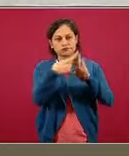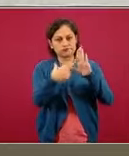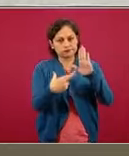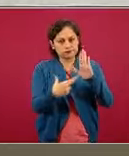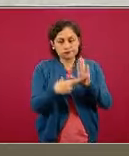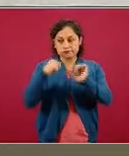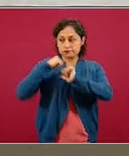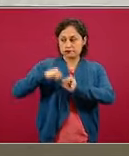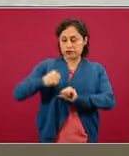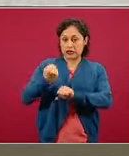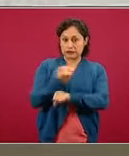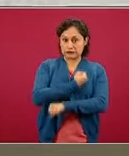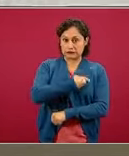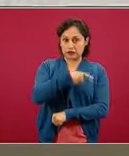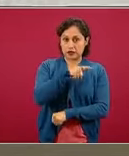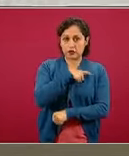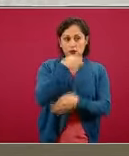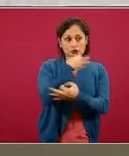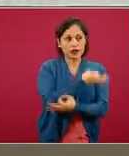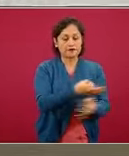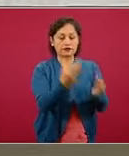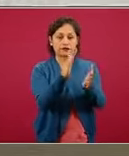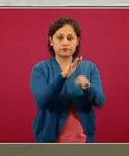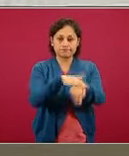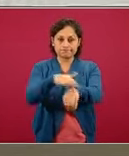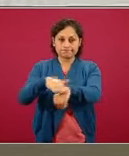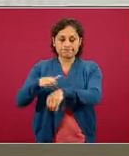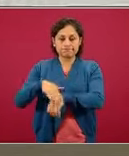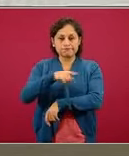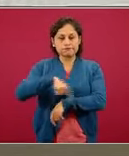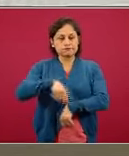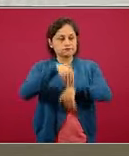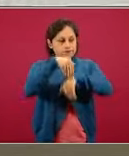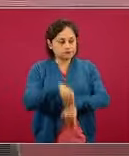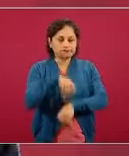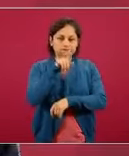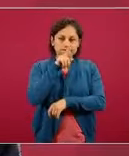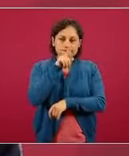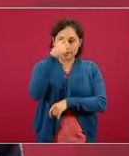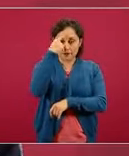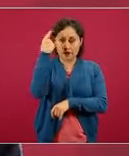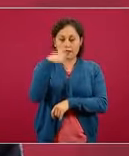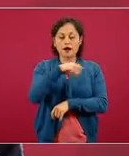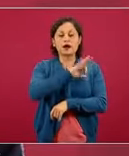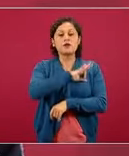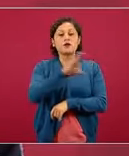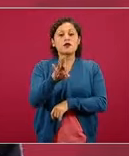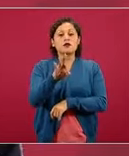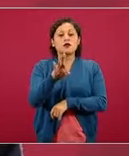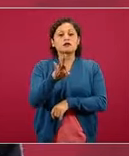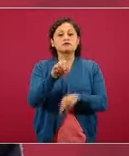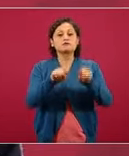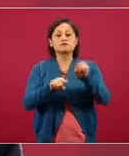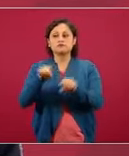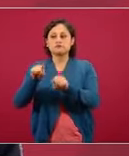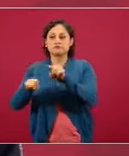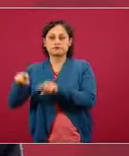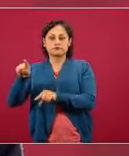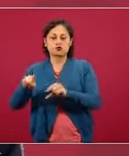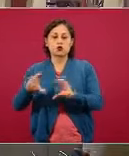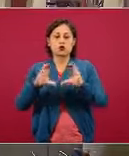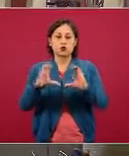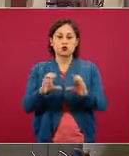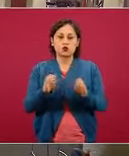que las autoridades sanitarias emiten en cada una de las entidades para poder tener estos niveles de